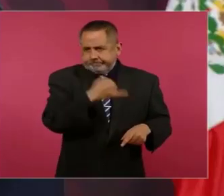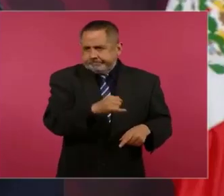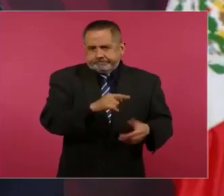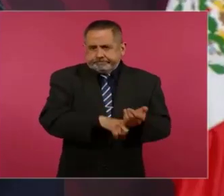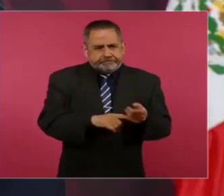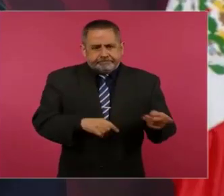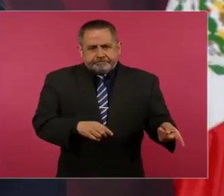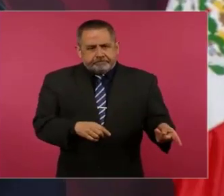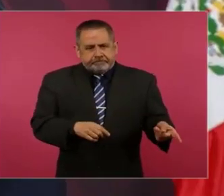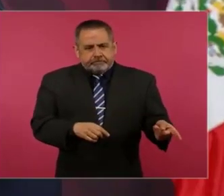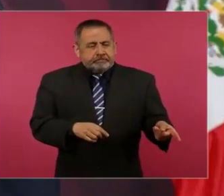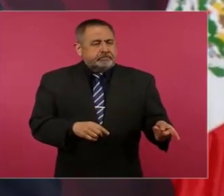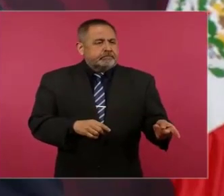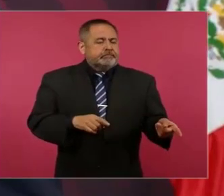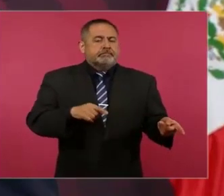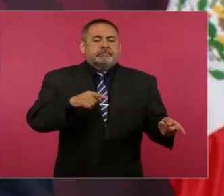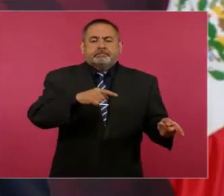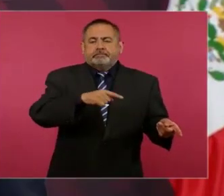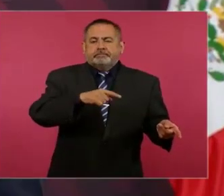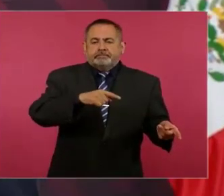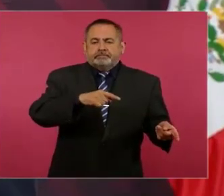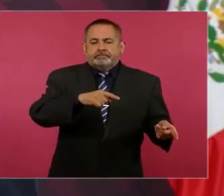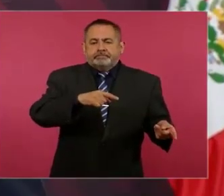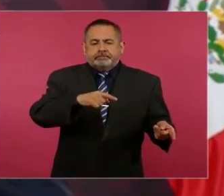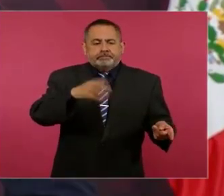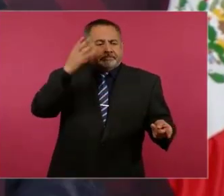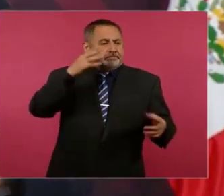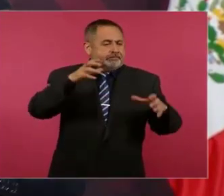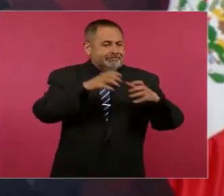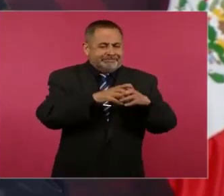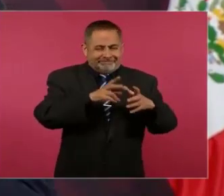cuando estaba la violencia